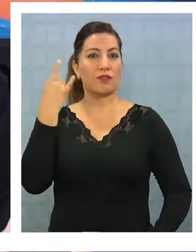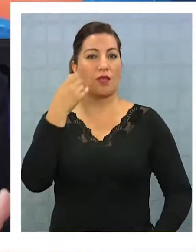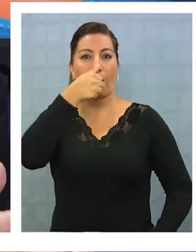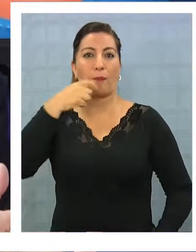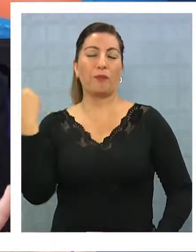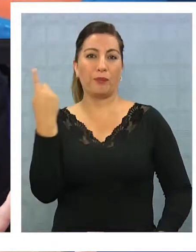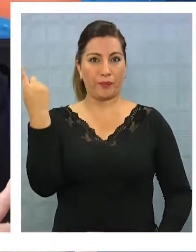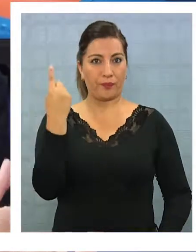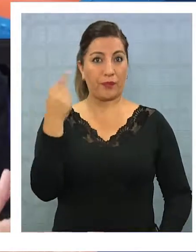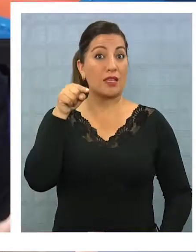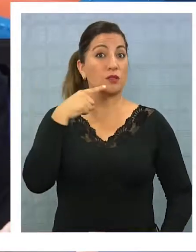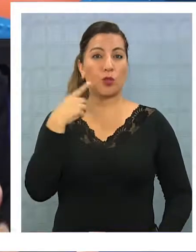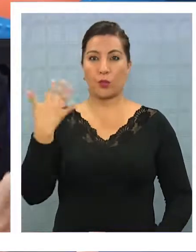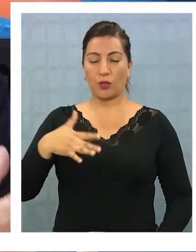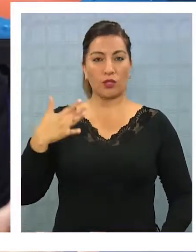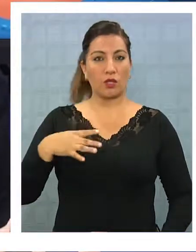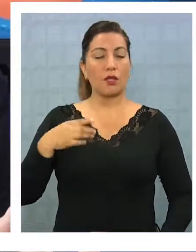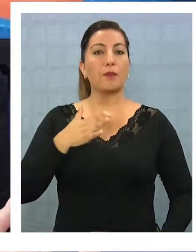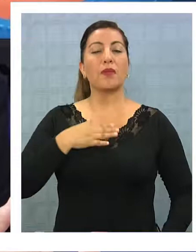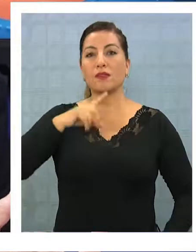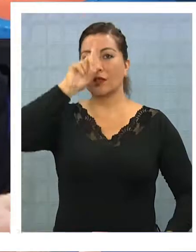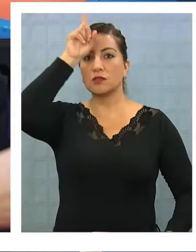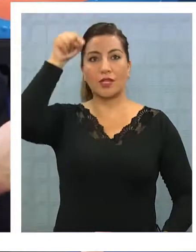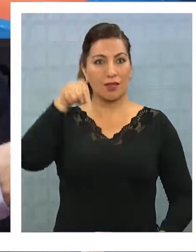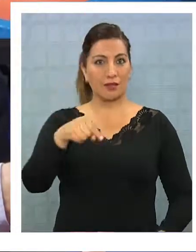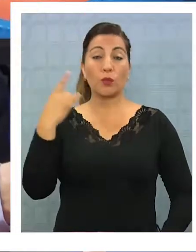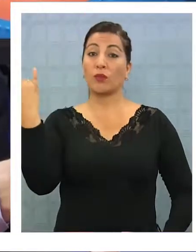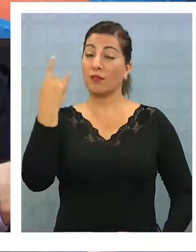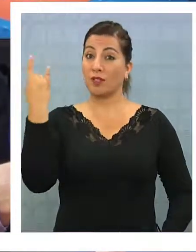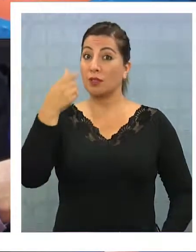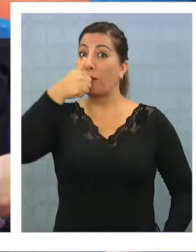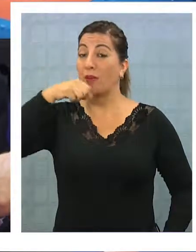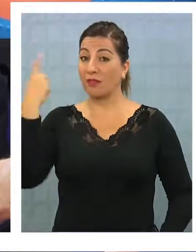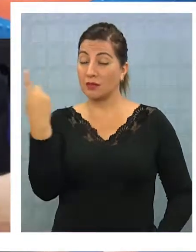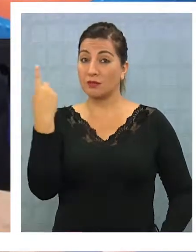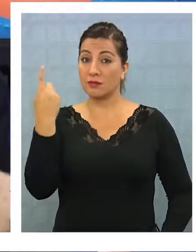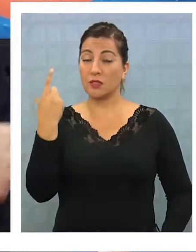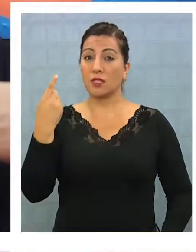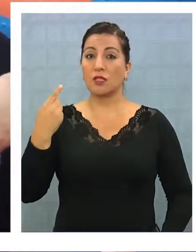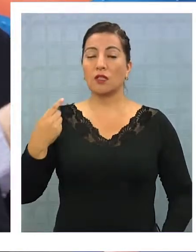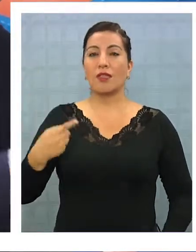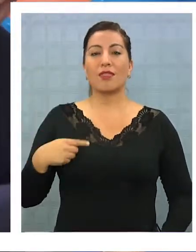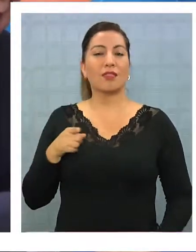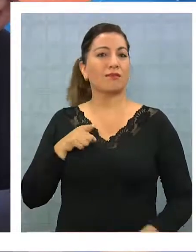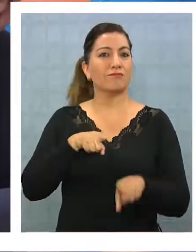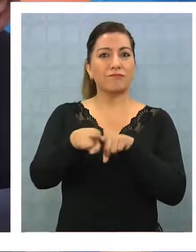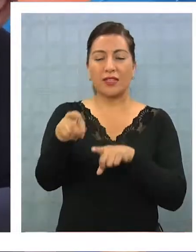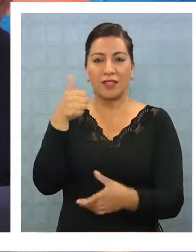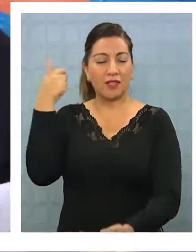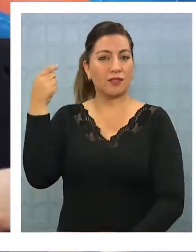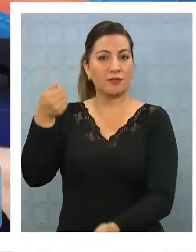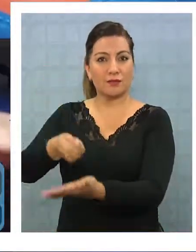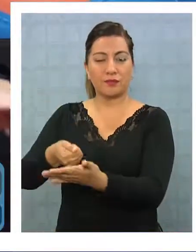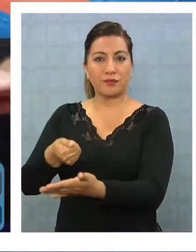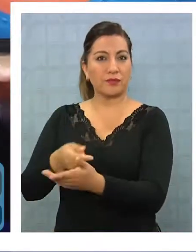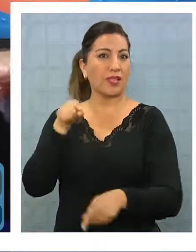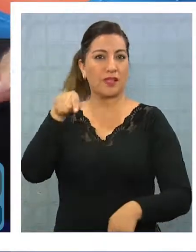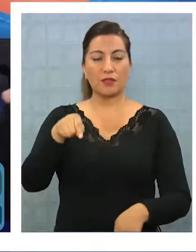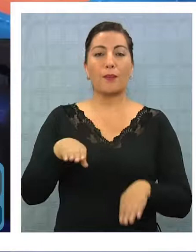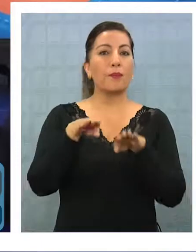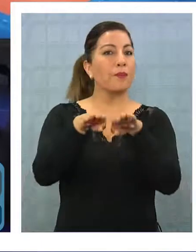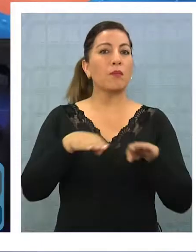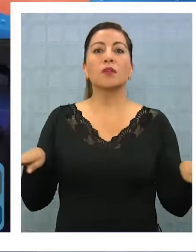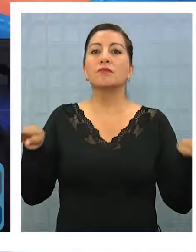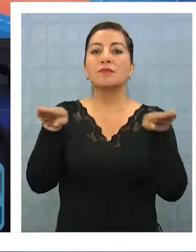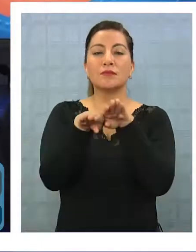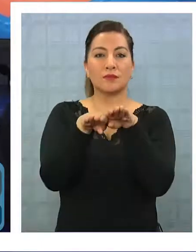Y lo importante en nuestra tradición es que a esas universidades privadas las financió directamente y la financió al